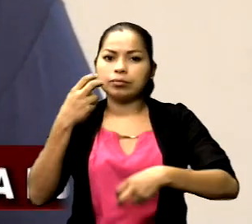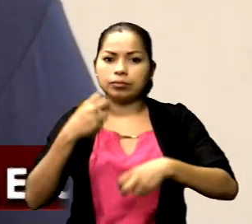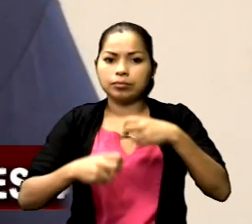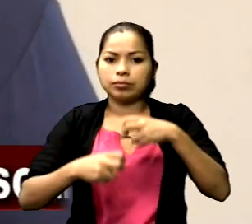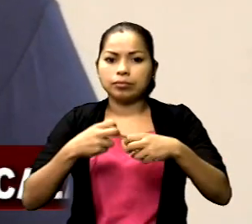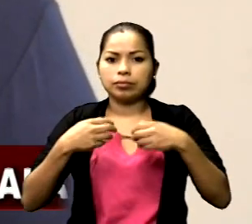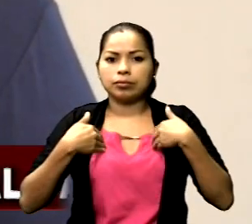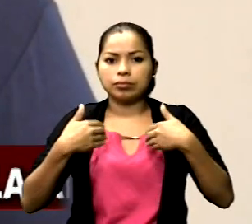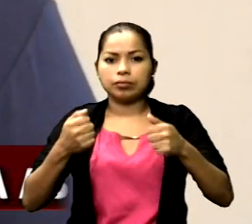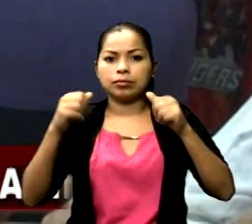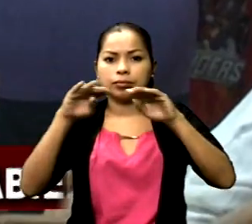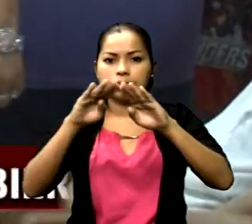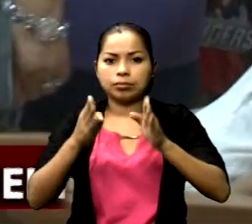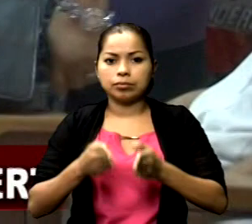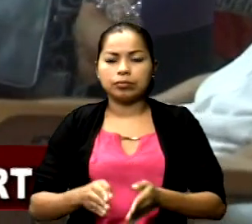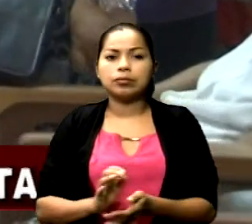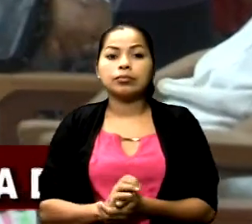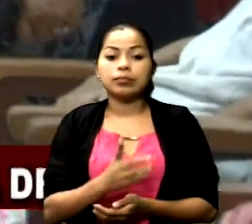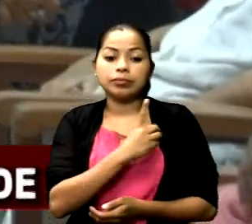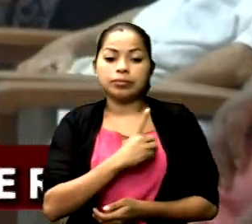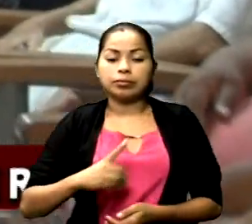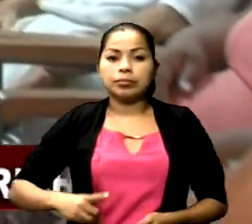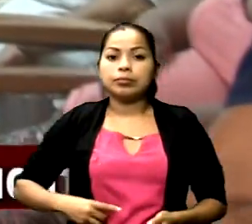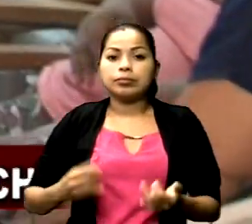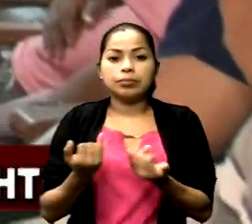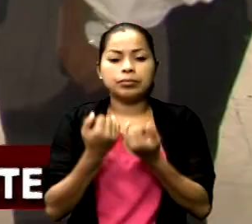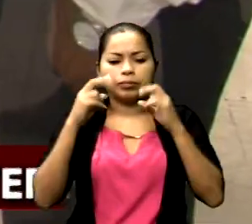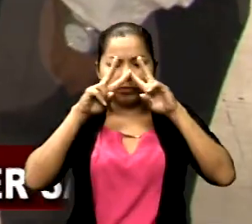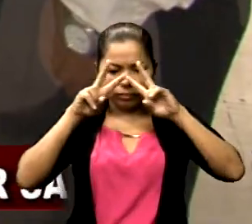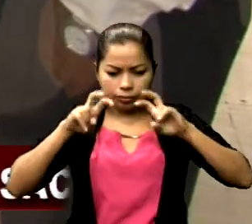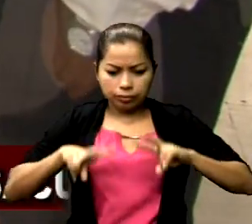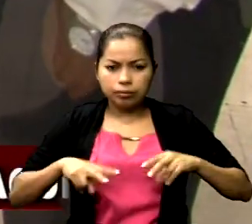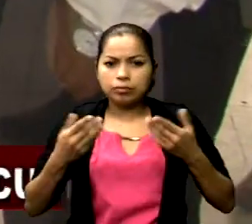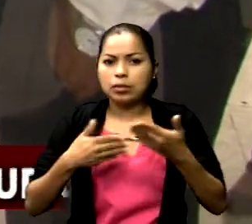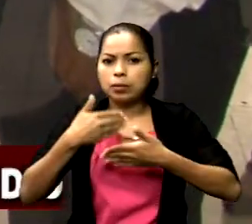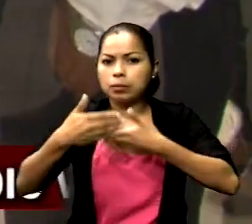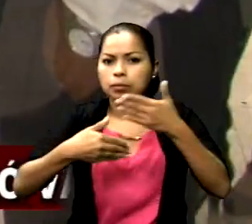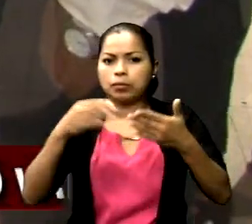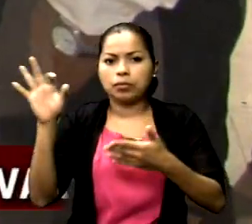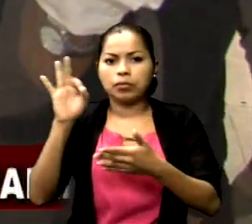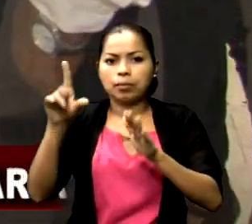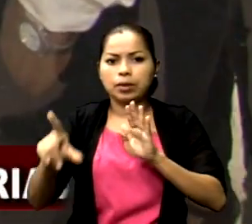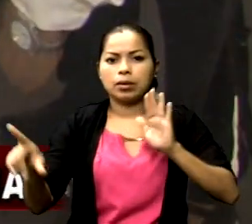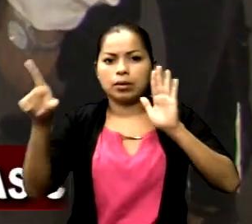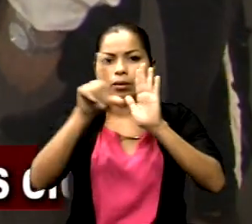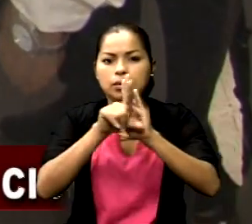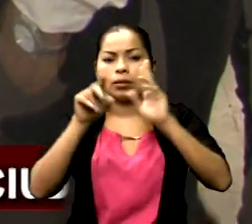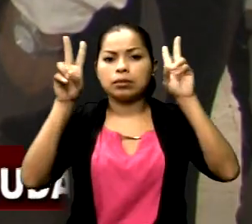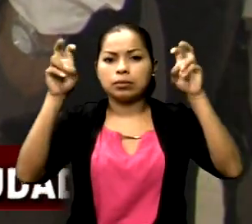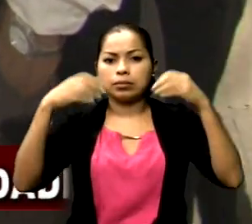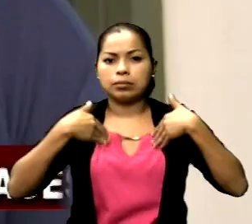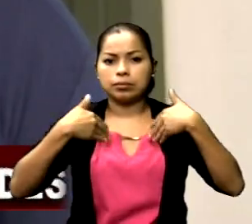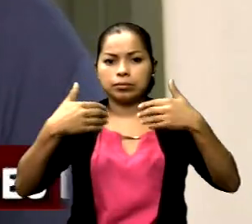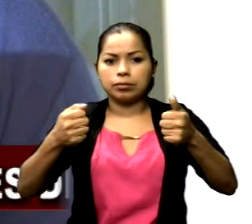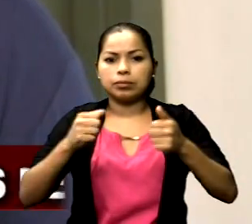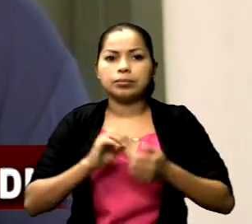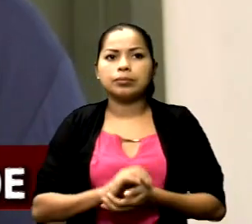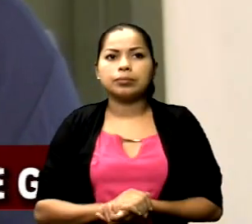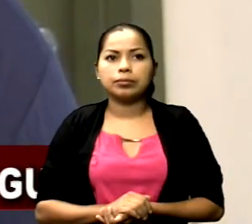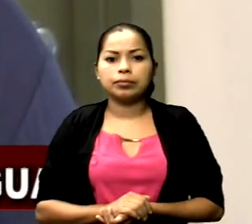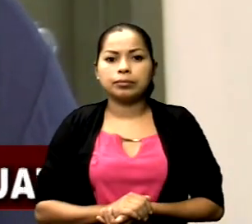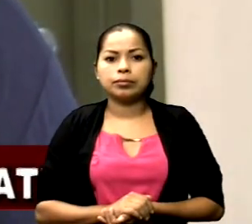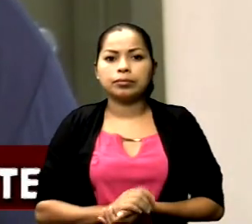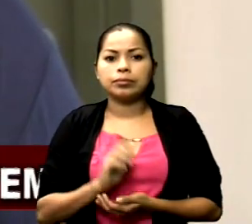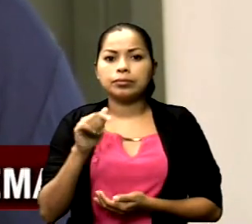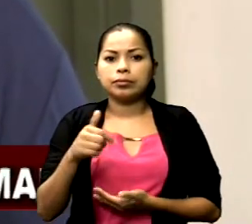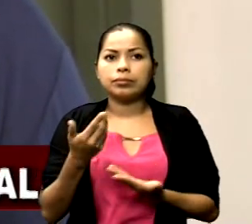de salud de la mujer? Los diputados también analizaron los procedimientos de formación de la ley en materia de salud. Eso